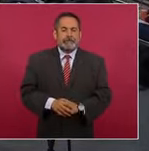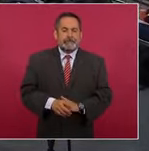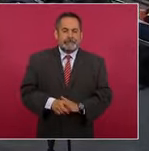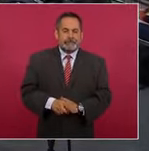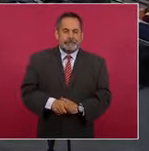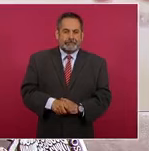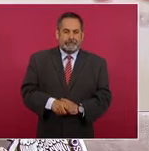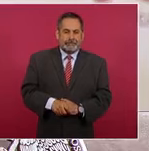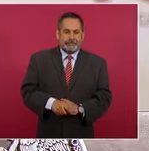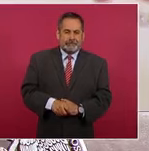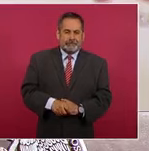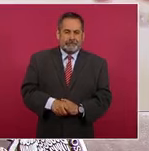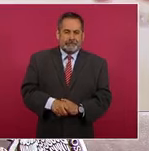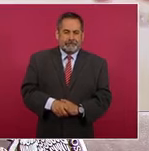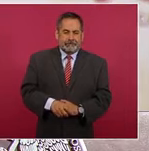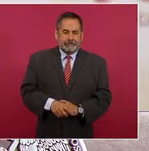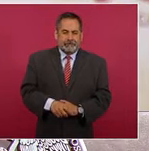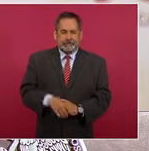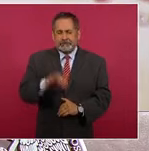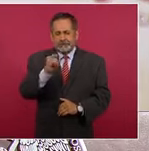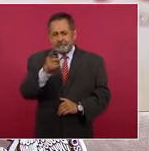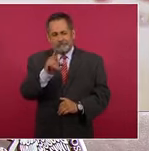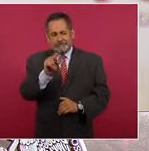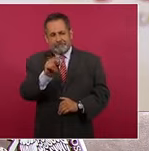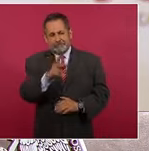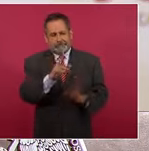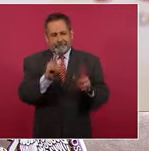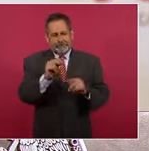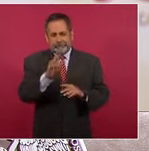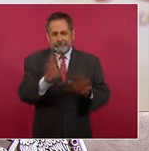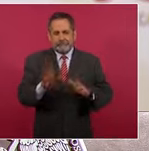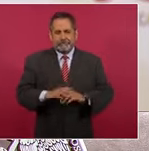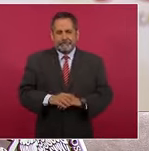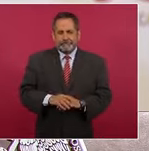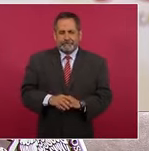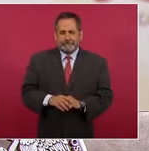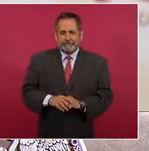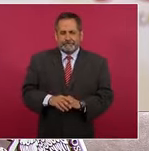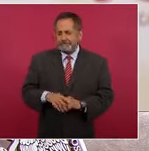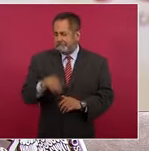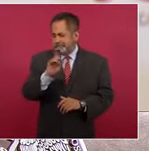Ah. Sí, pero no. No, no, no, no.